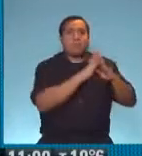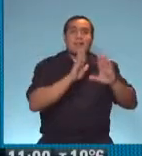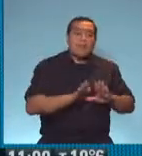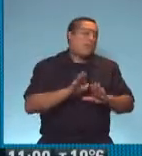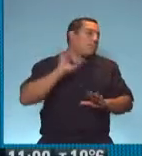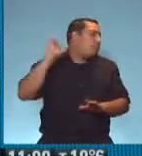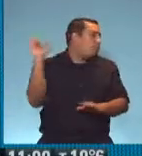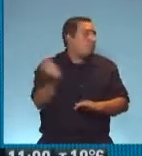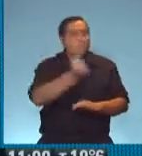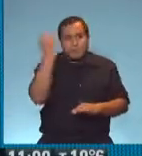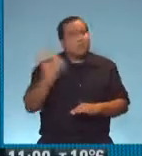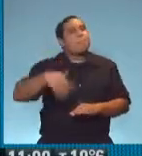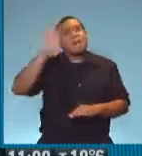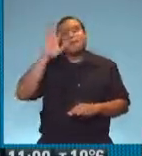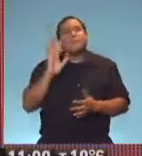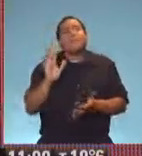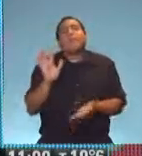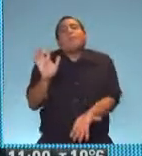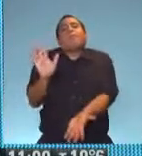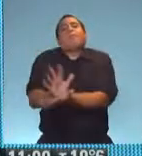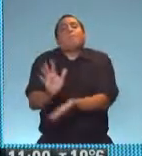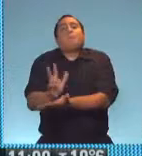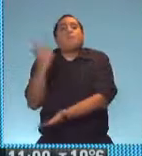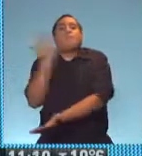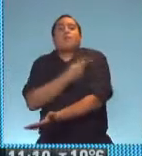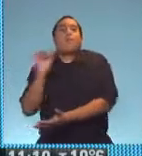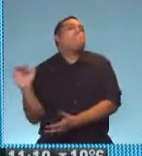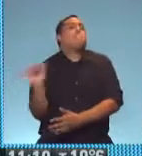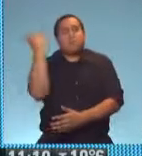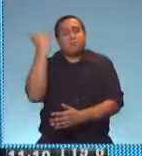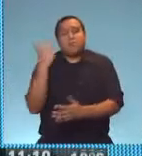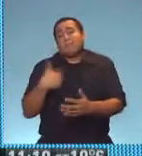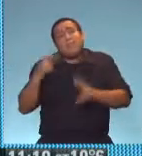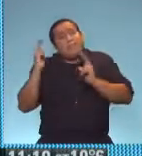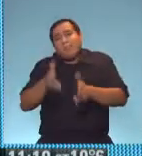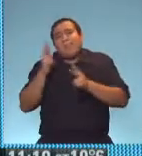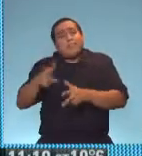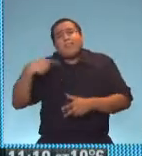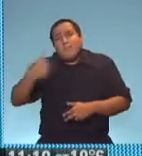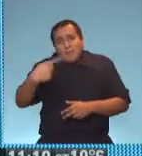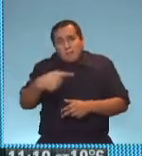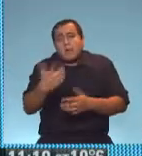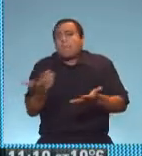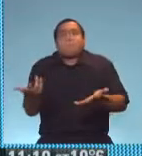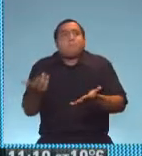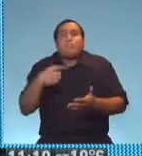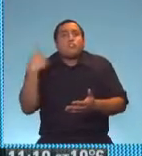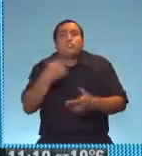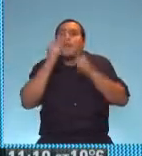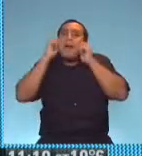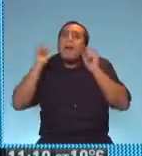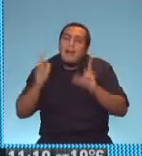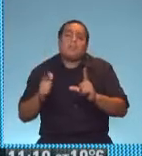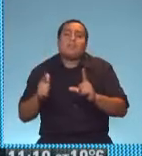en día es la mejor vacuna que tenemos, quedarnos en casa, lo venimos diciendo todo el tiempo, y nosotros tenemos que estar atentos a esto.